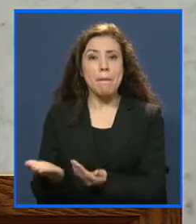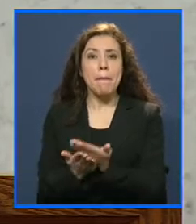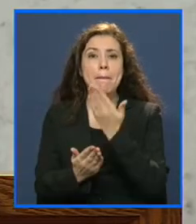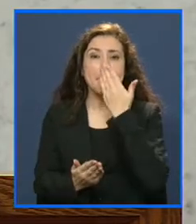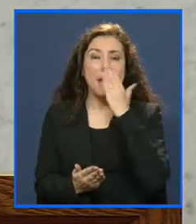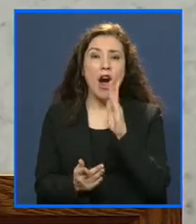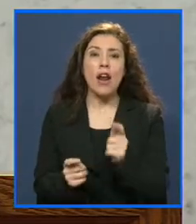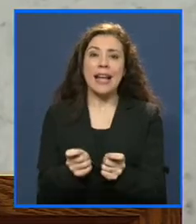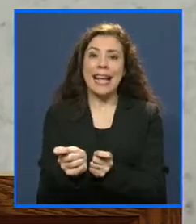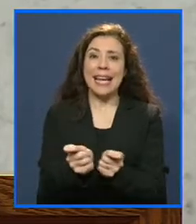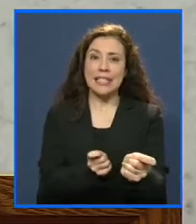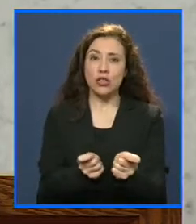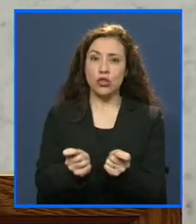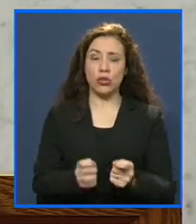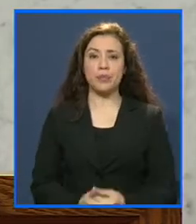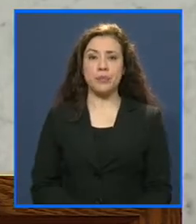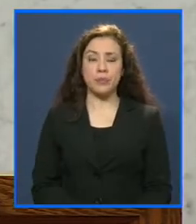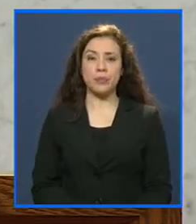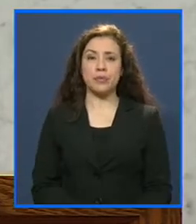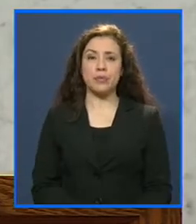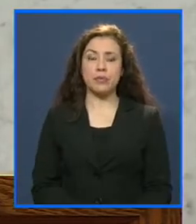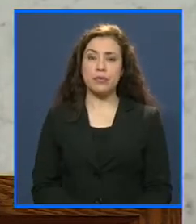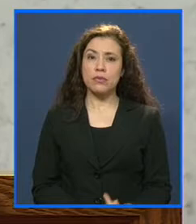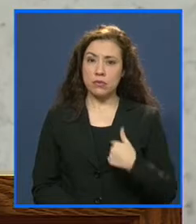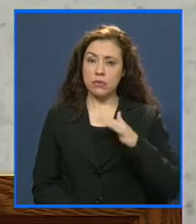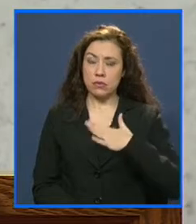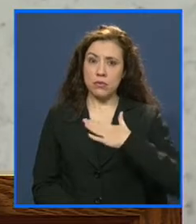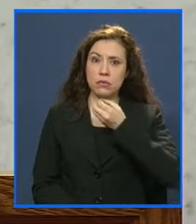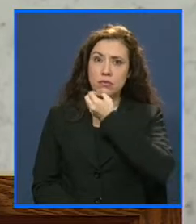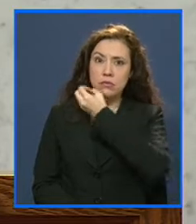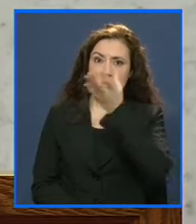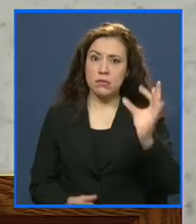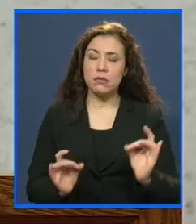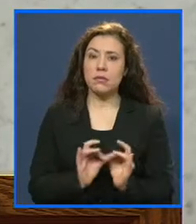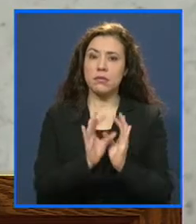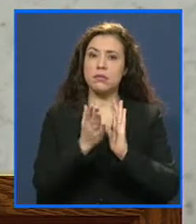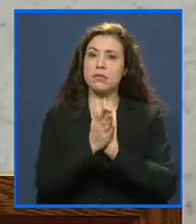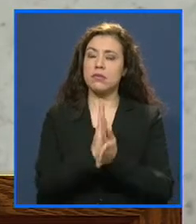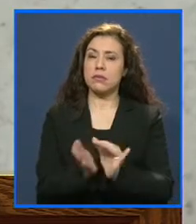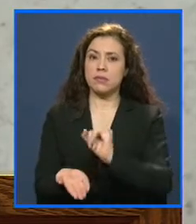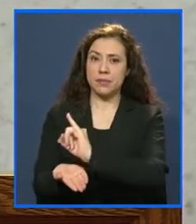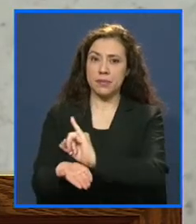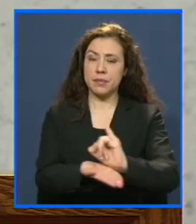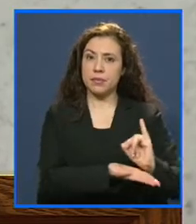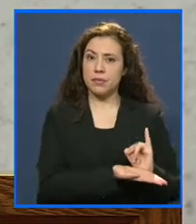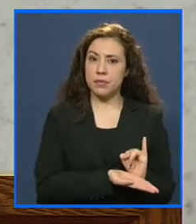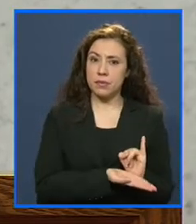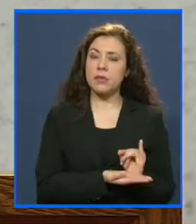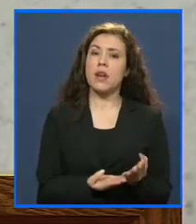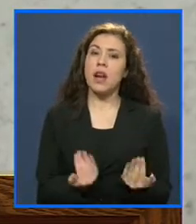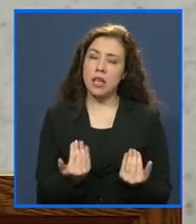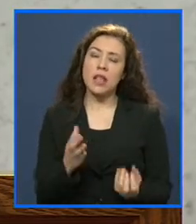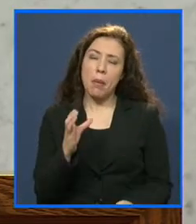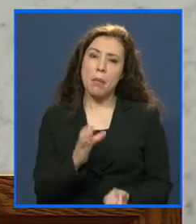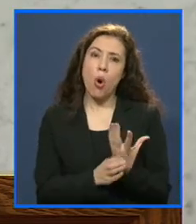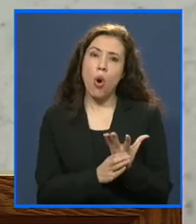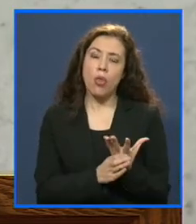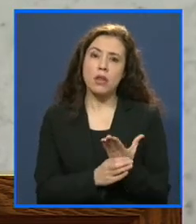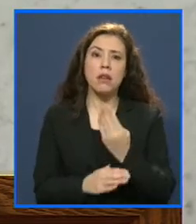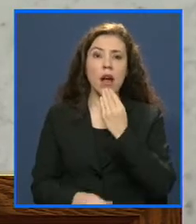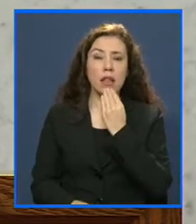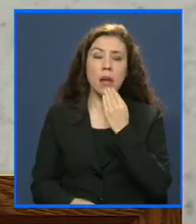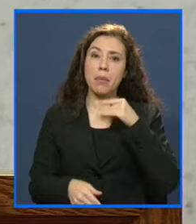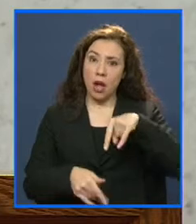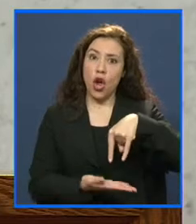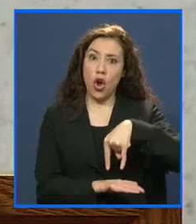gestión porque lo quiero decir con mucha claridad todas las instituciones necesitan modernizarse y también